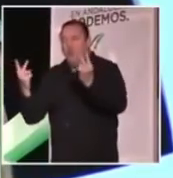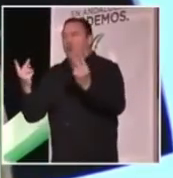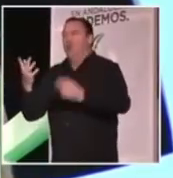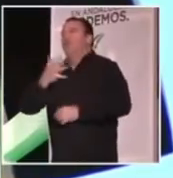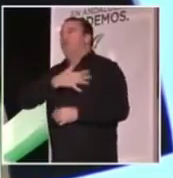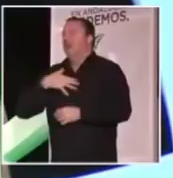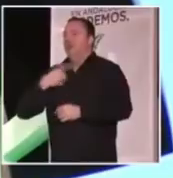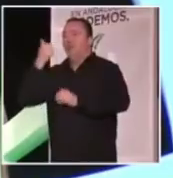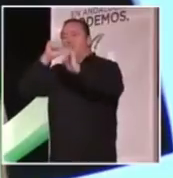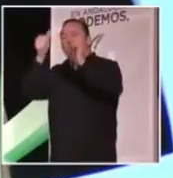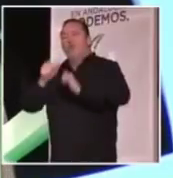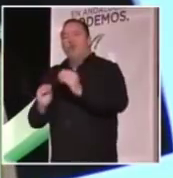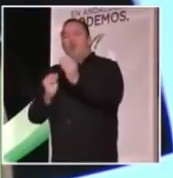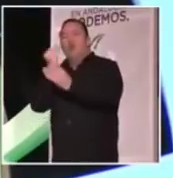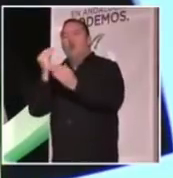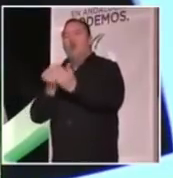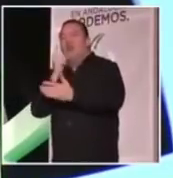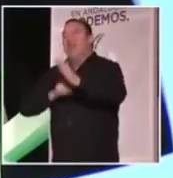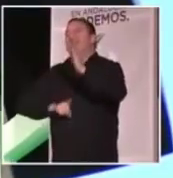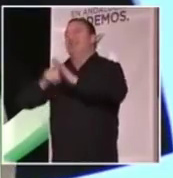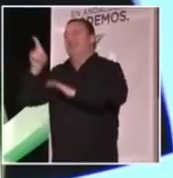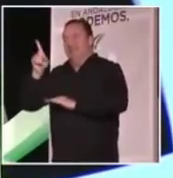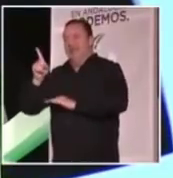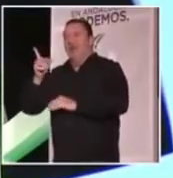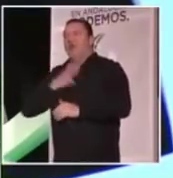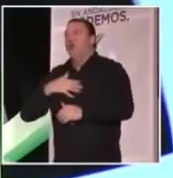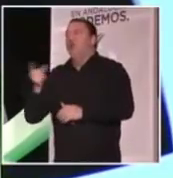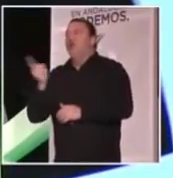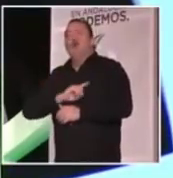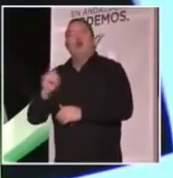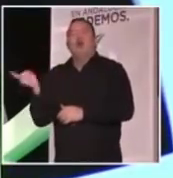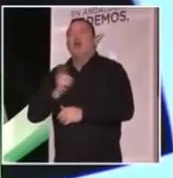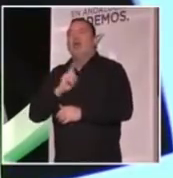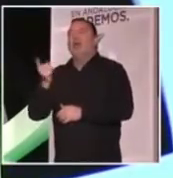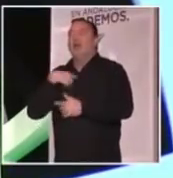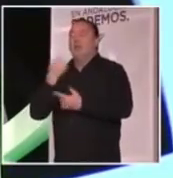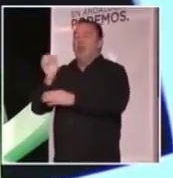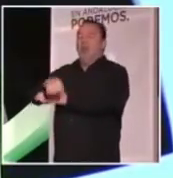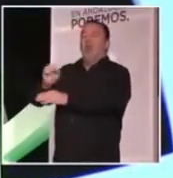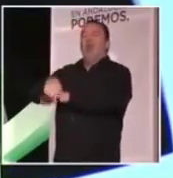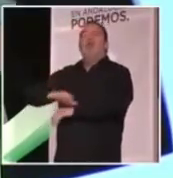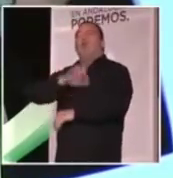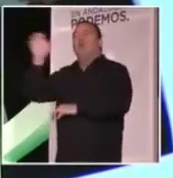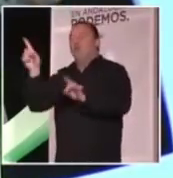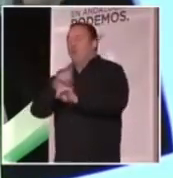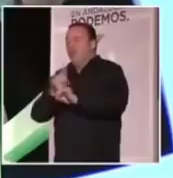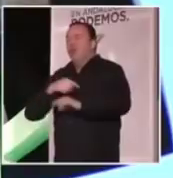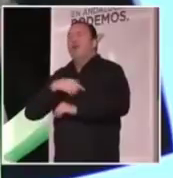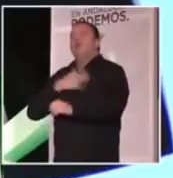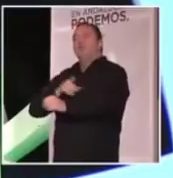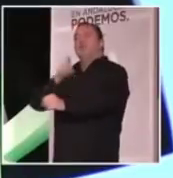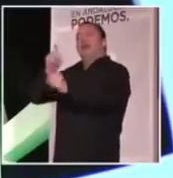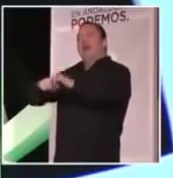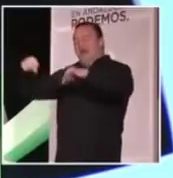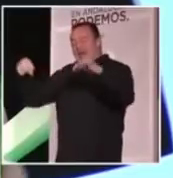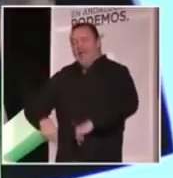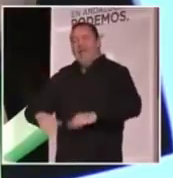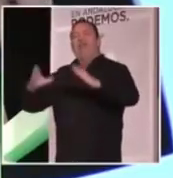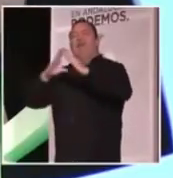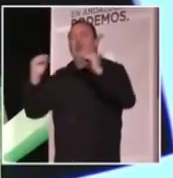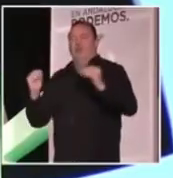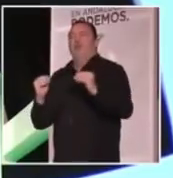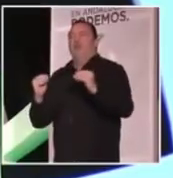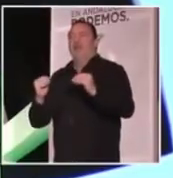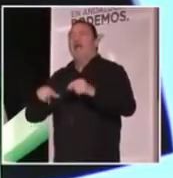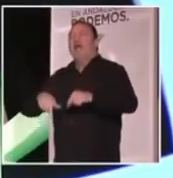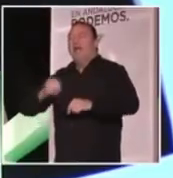queremos un modelo productivo de desarrollo, no queremos ser una periferia de Europa, queremos ser punta de lanza. Aquí, en Andalucía,